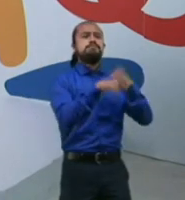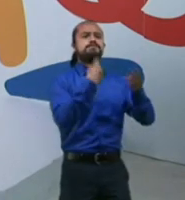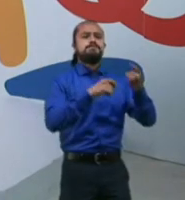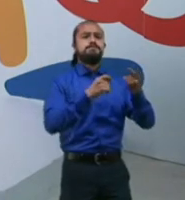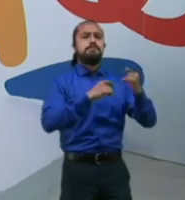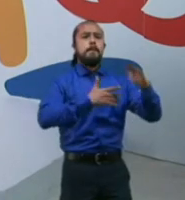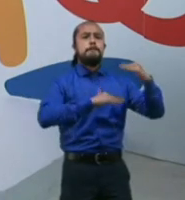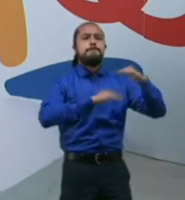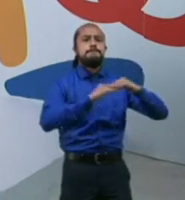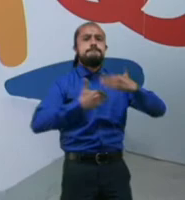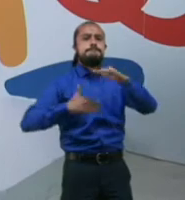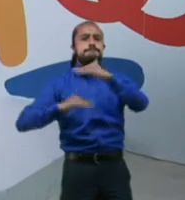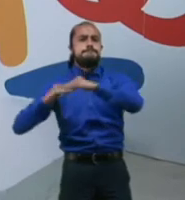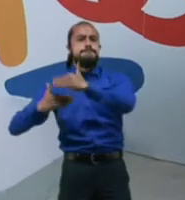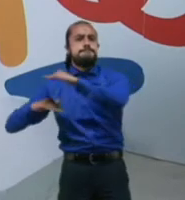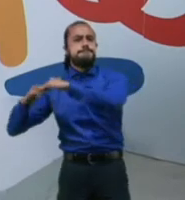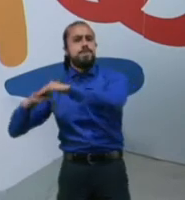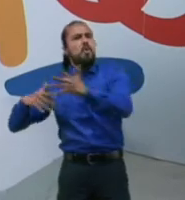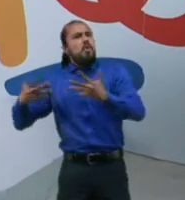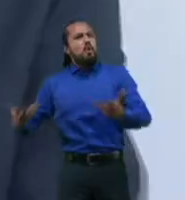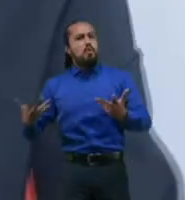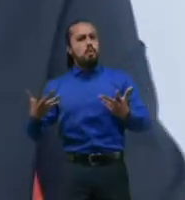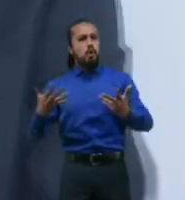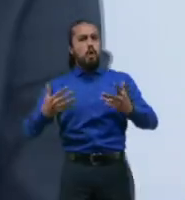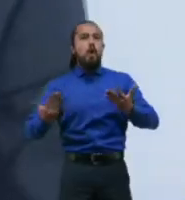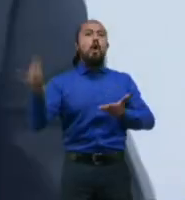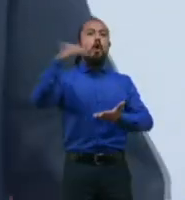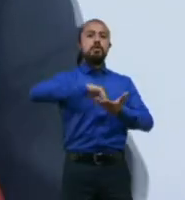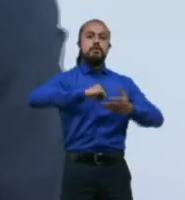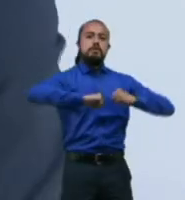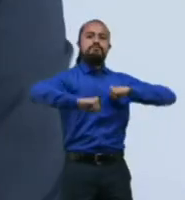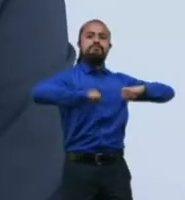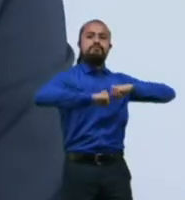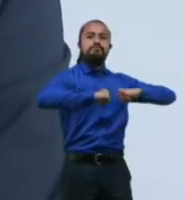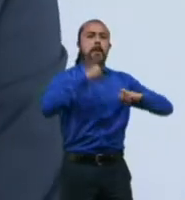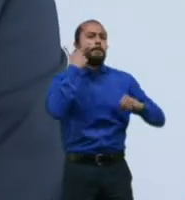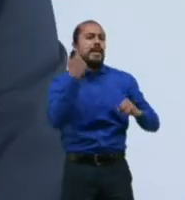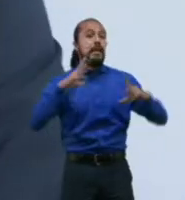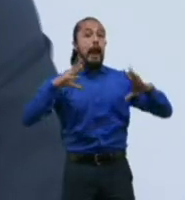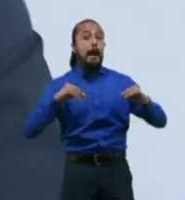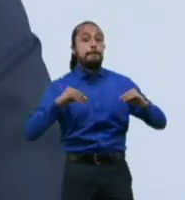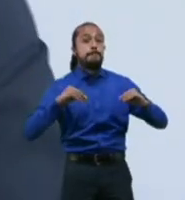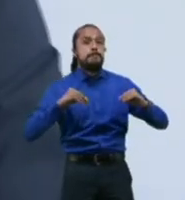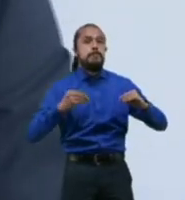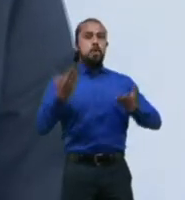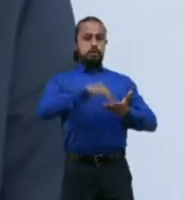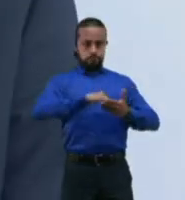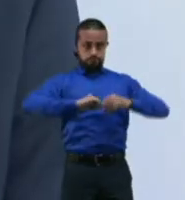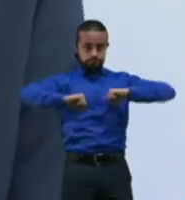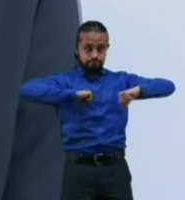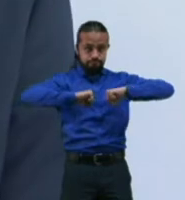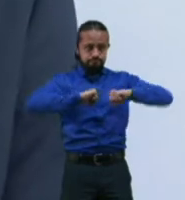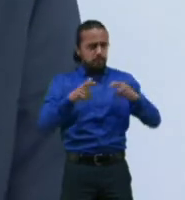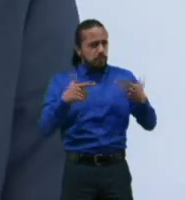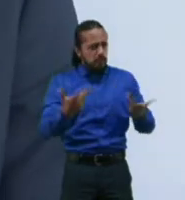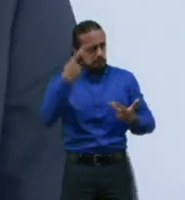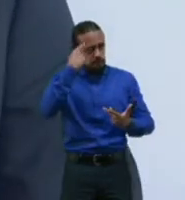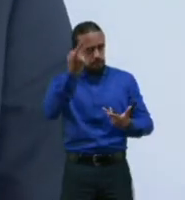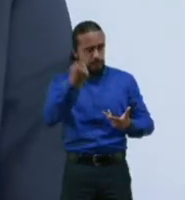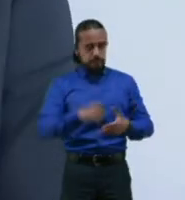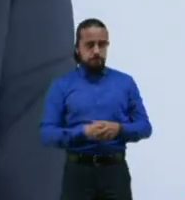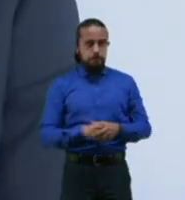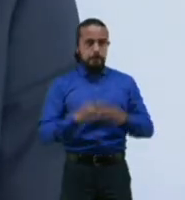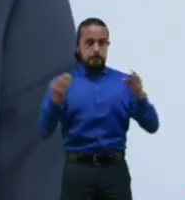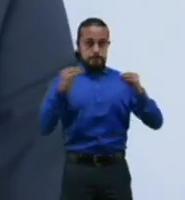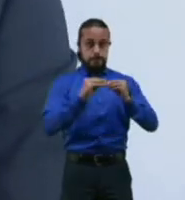para todos los emprendedores ministra pues muy buenos días y muchísimas gracias por la invitación la verdad que para nosotros en la bolsa valores de colombia